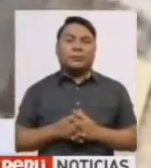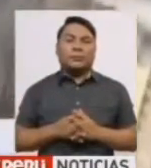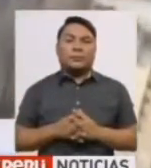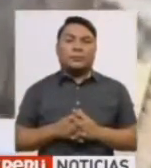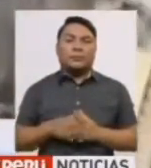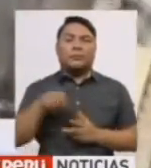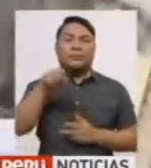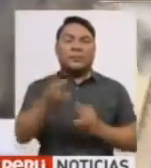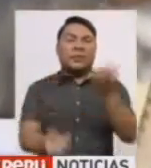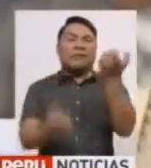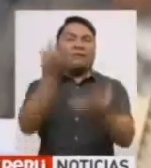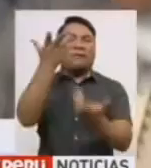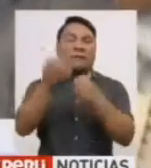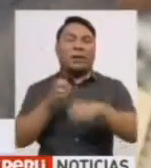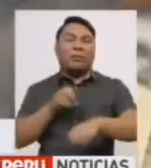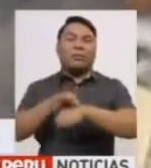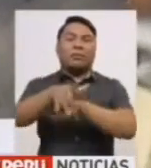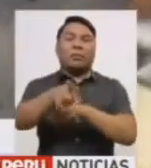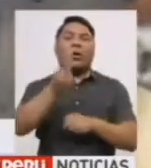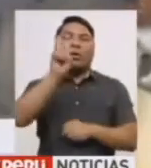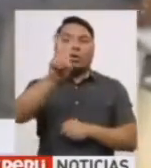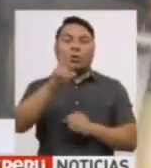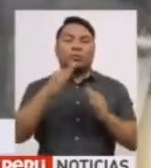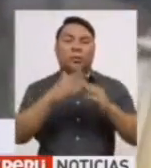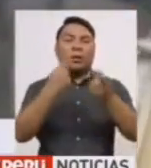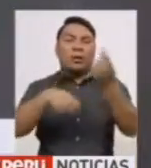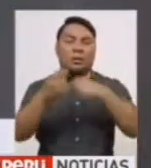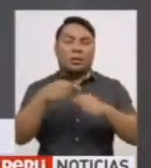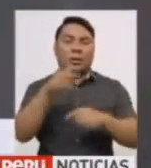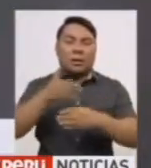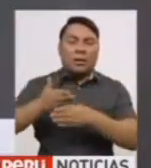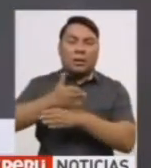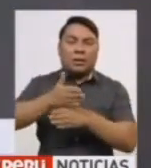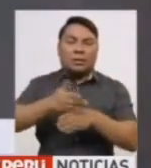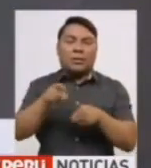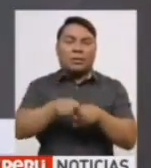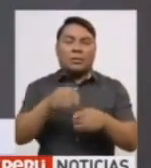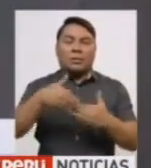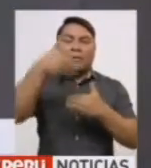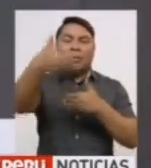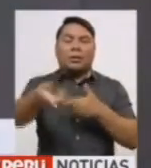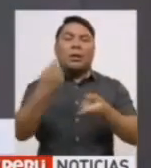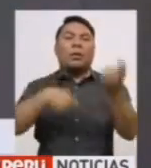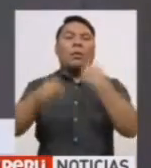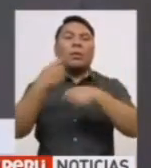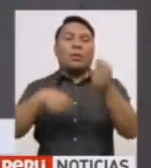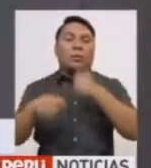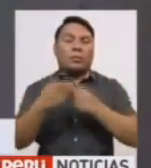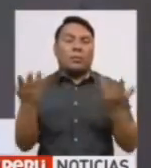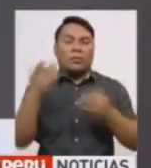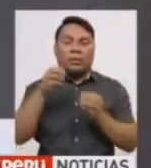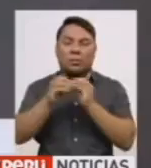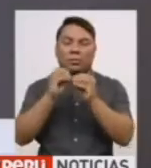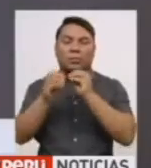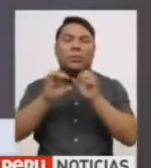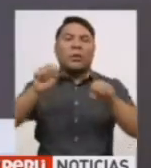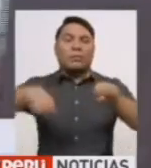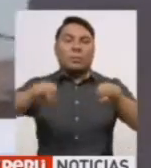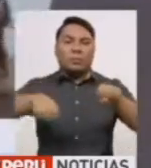El fuego afectó dos negocios, una carpintería y un local comercial de compra, venta y reparación de